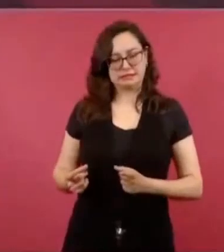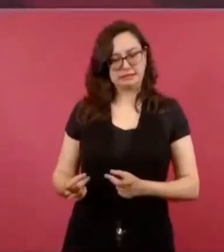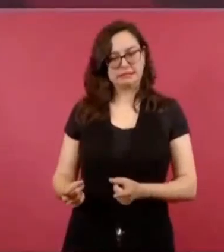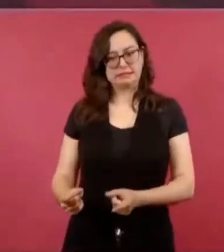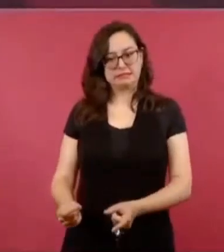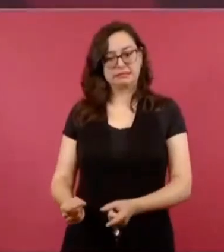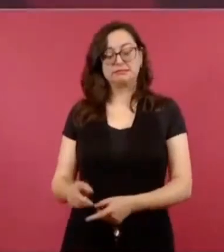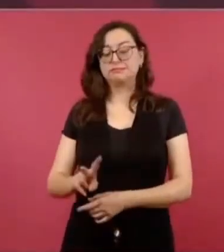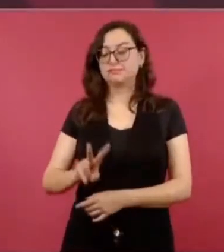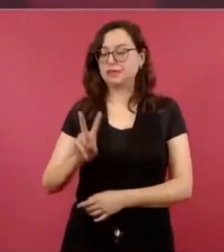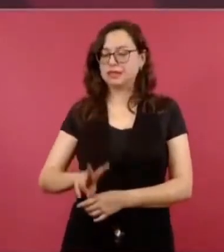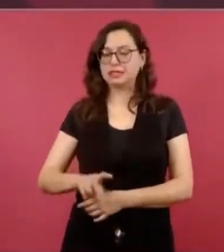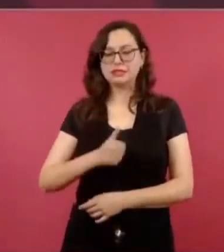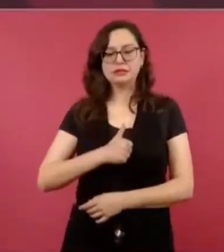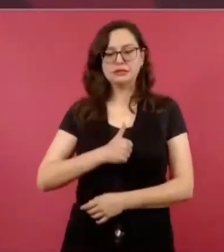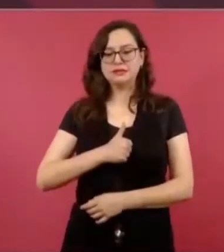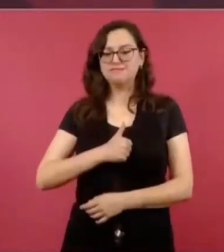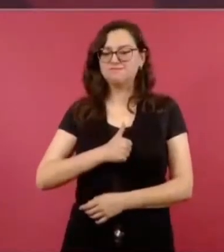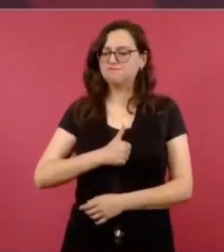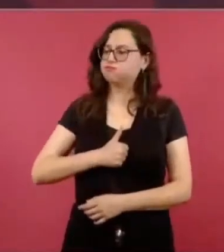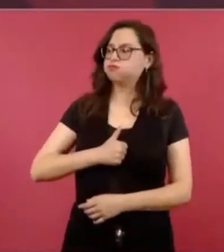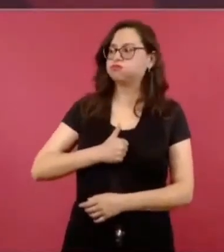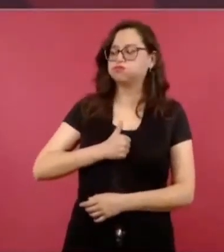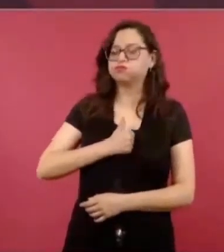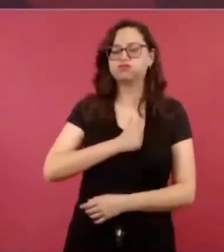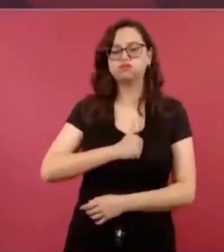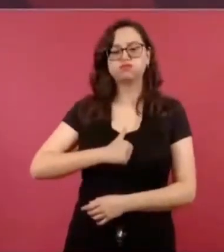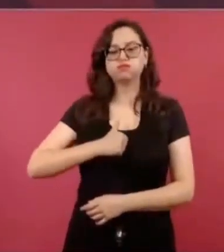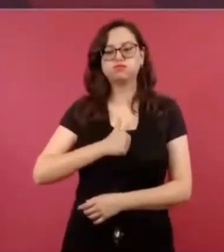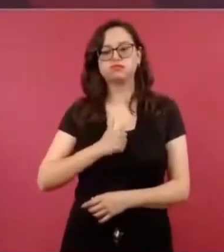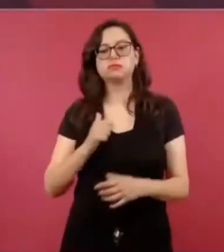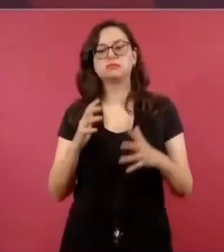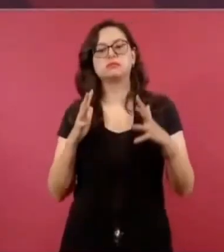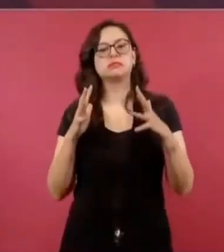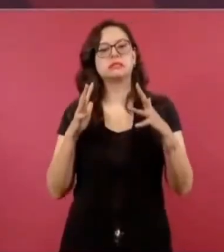esto suceda. La guerra es lo más irracional que puede haber,